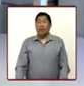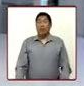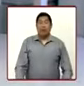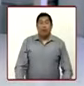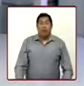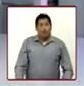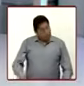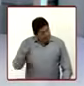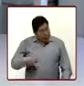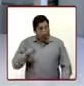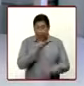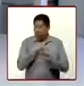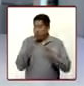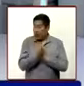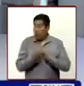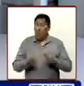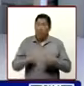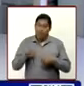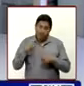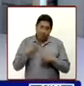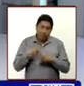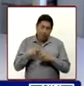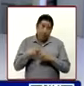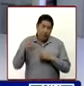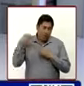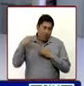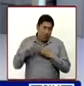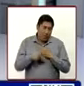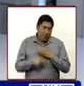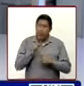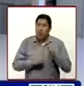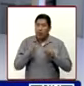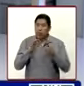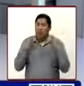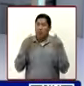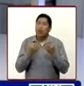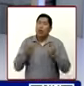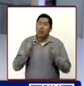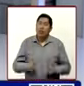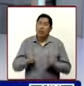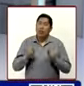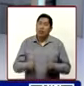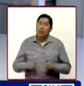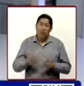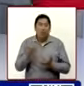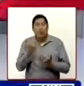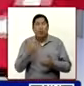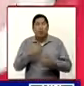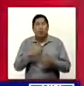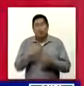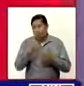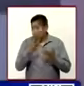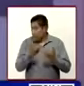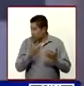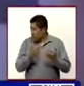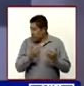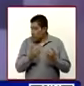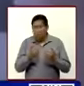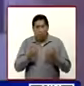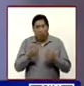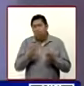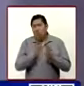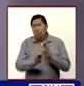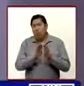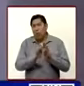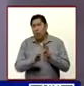Bueno, realmente la situación acá es un poco complicada. Vemos algunos familiares de pacientes que están esperando de alguna manera en